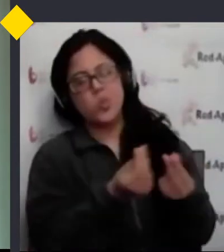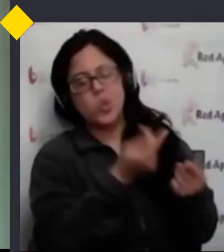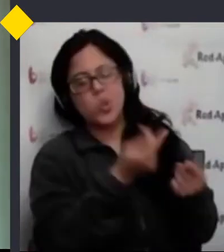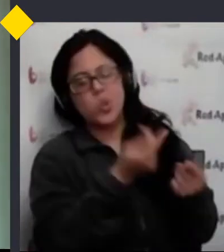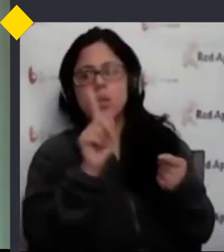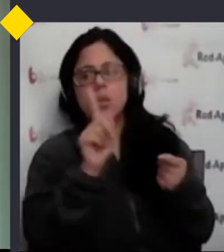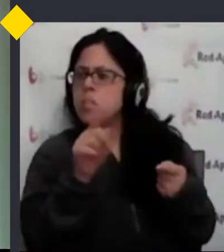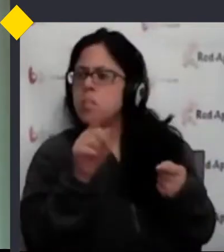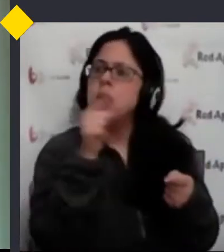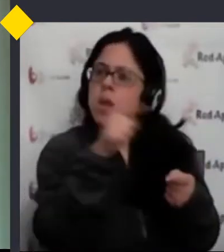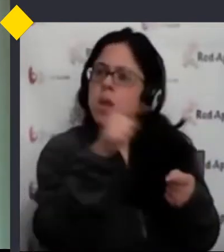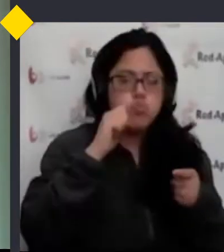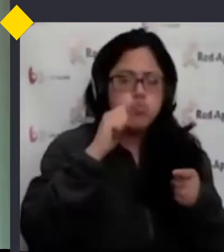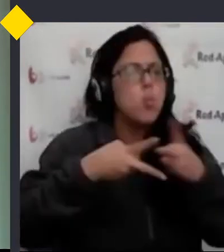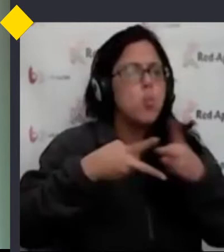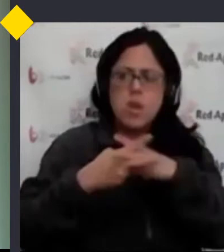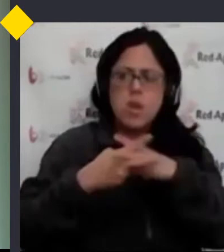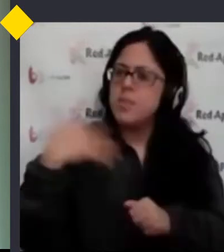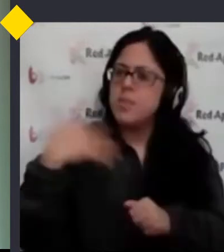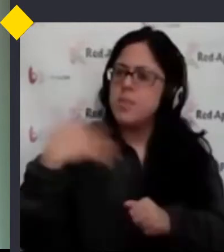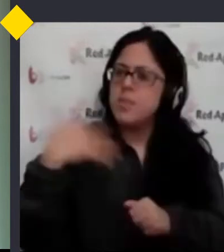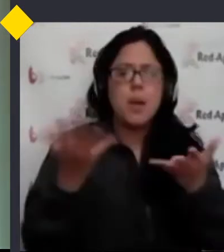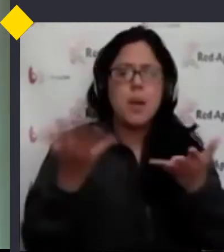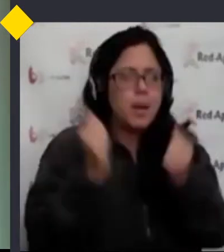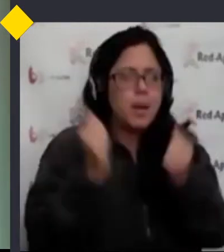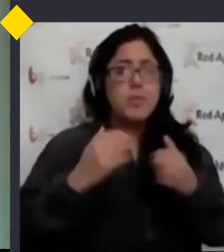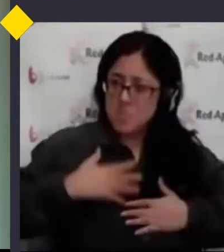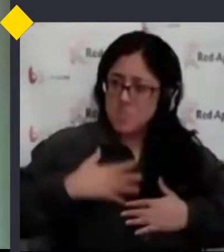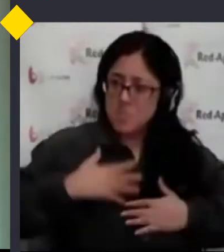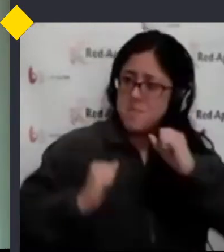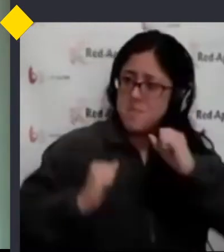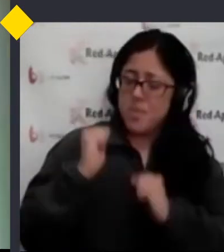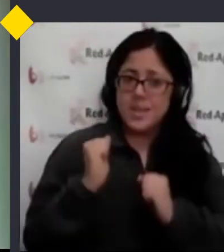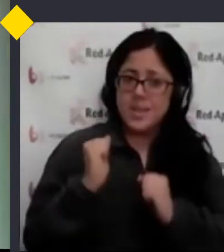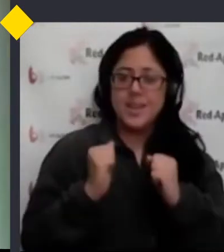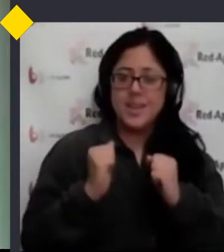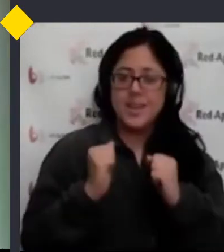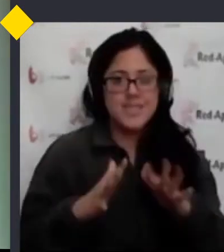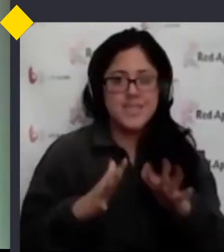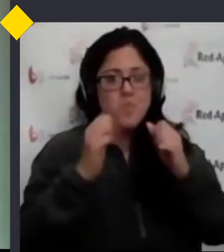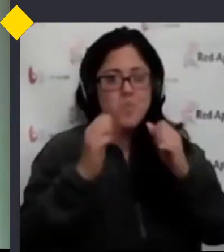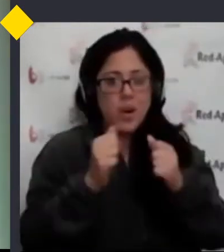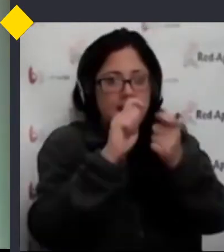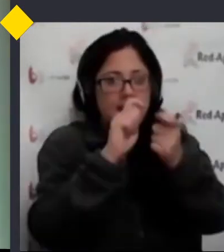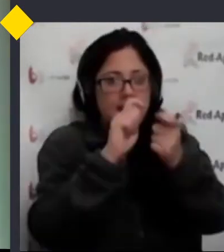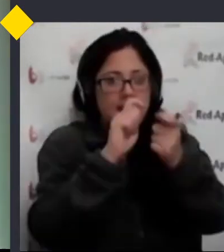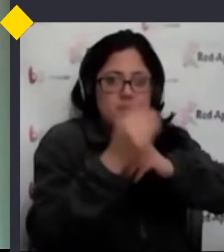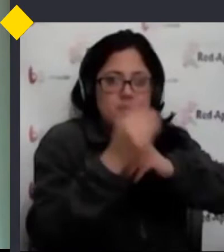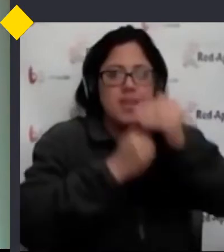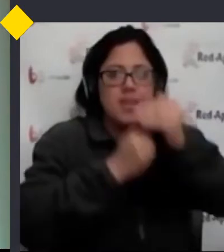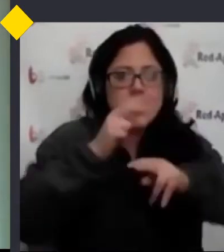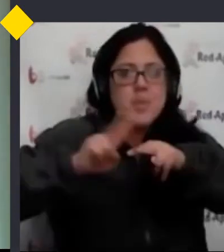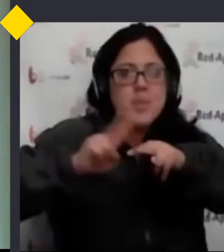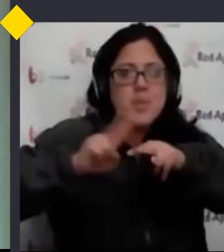herramienta súper potente para reconstruir y hacer que mi empresa sea mucho más resiliente, mi empresa esté preparada para los cambios, ¿cierto?